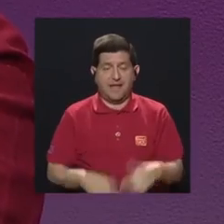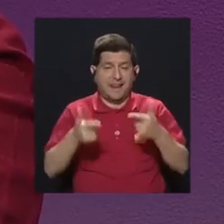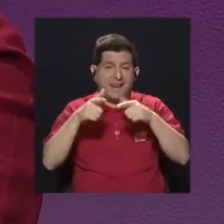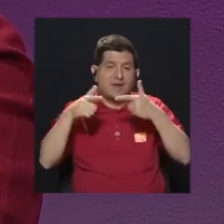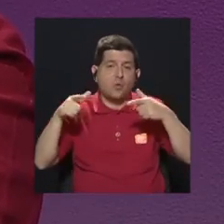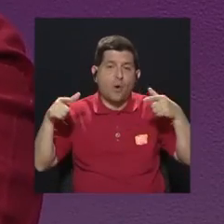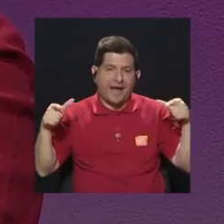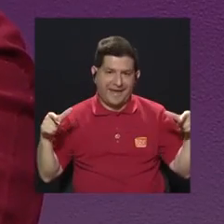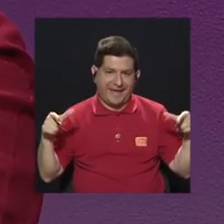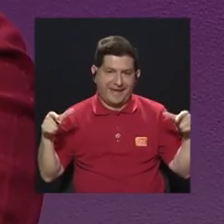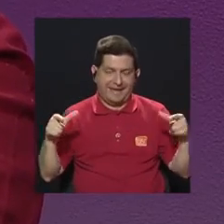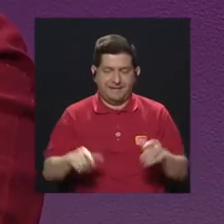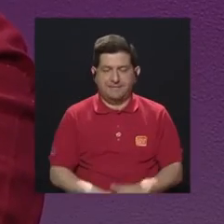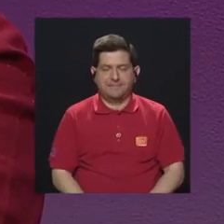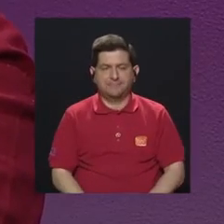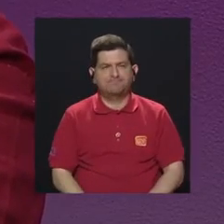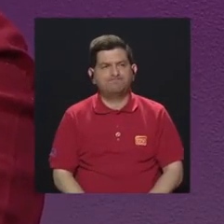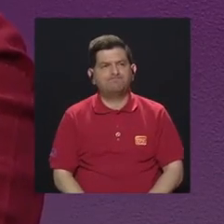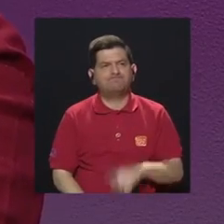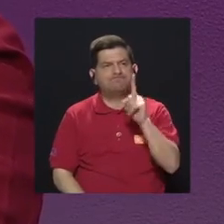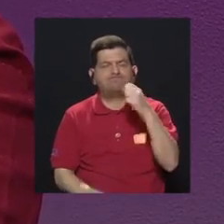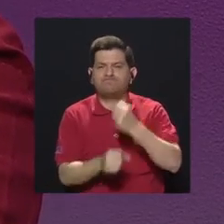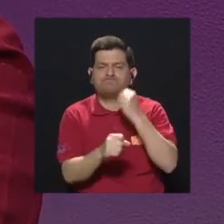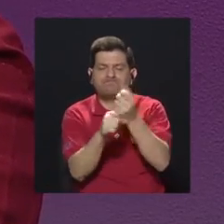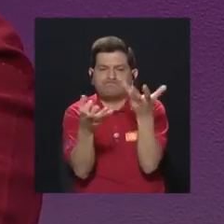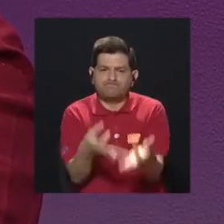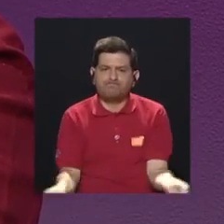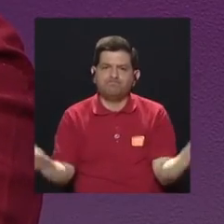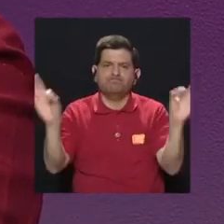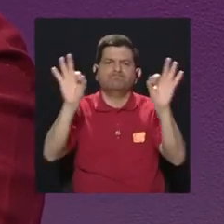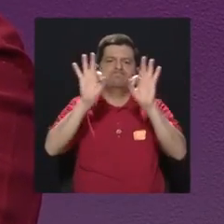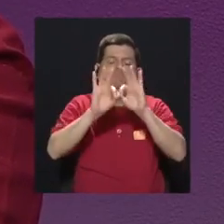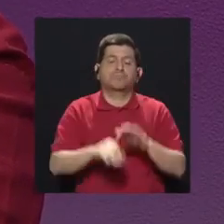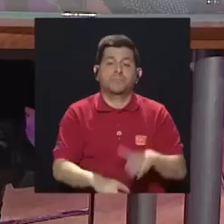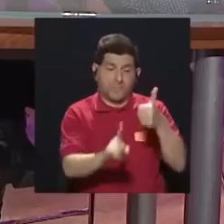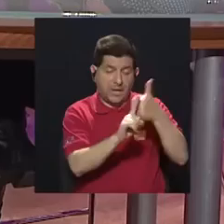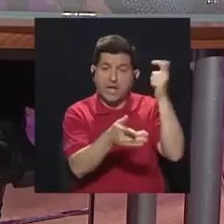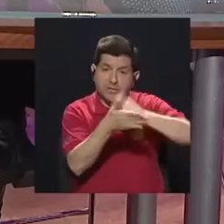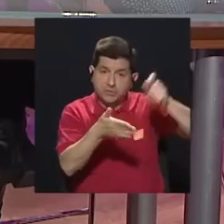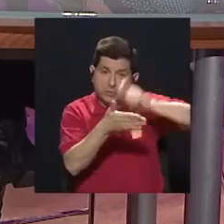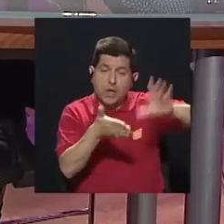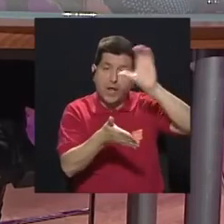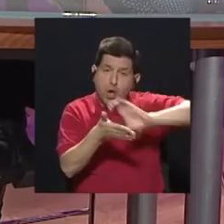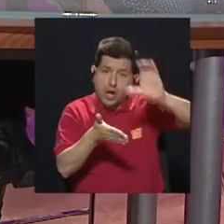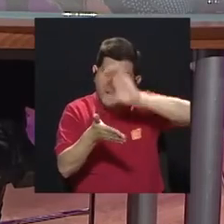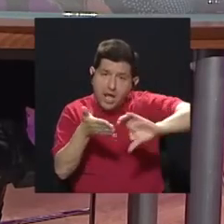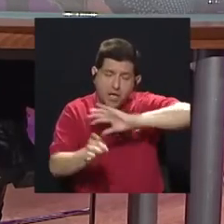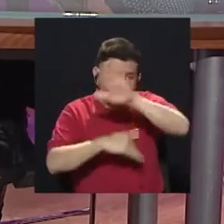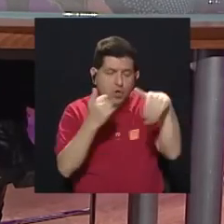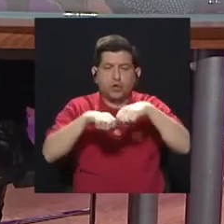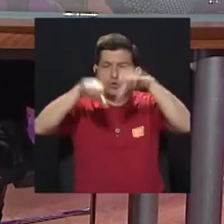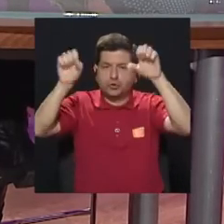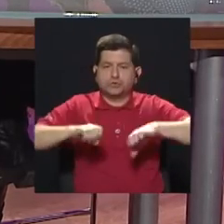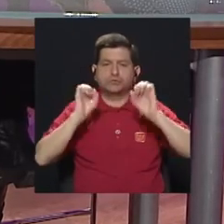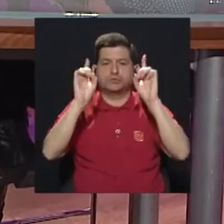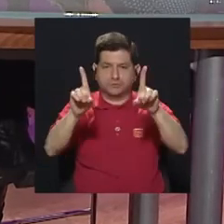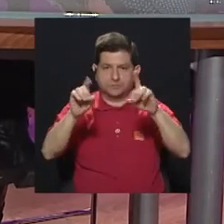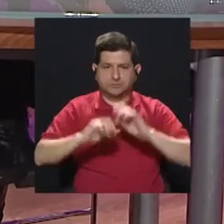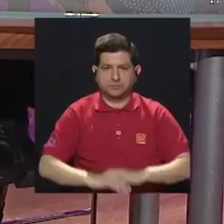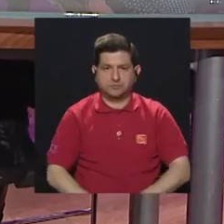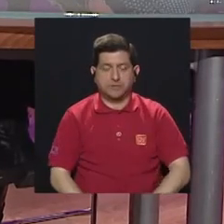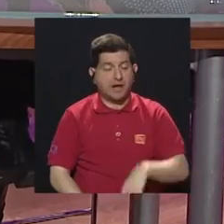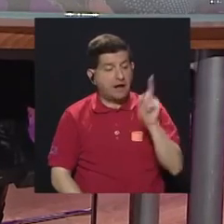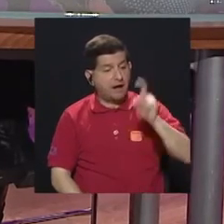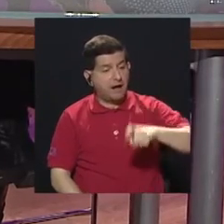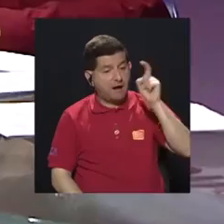y yo pienso que hay una tarea importante en las mismas escuelas colegios en todos los sistemas educativos que